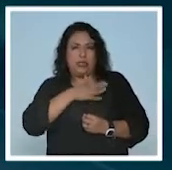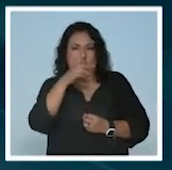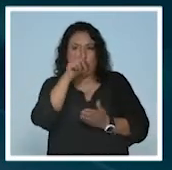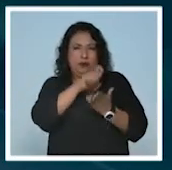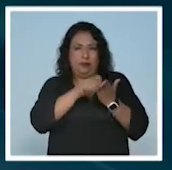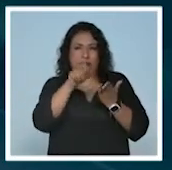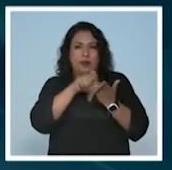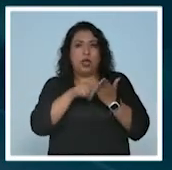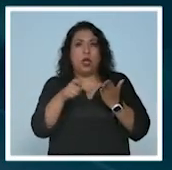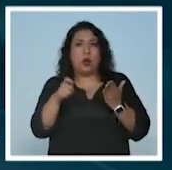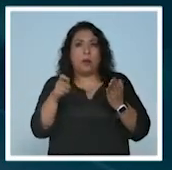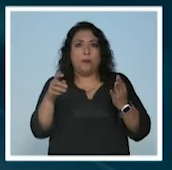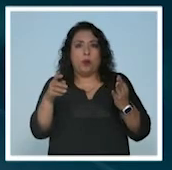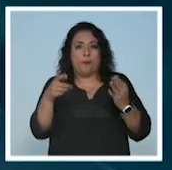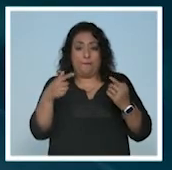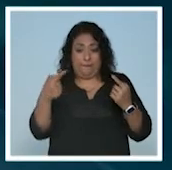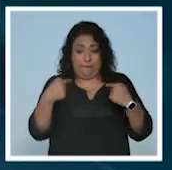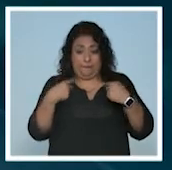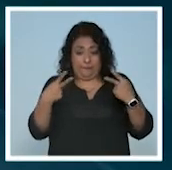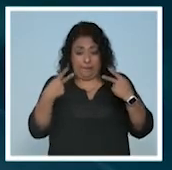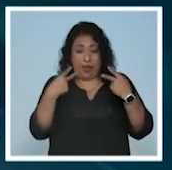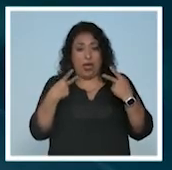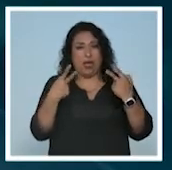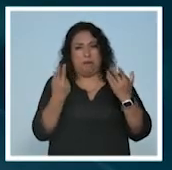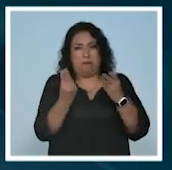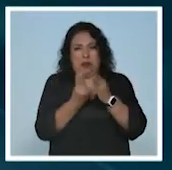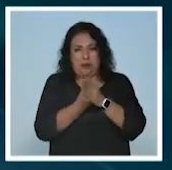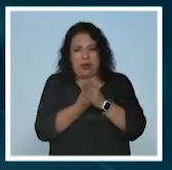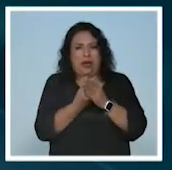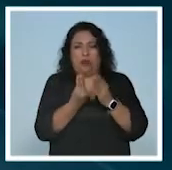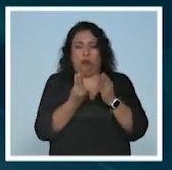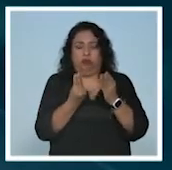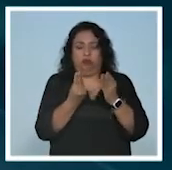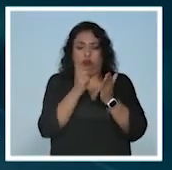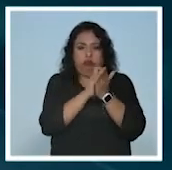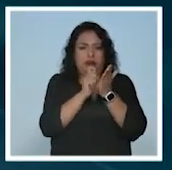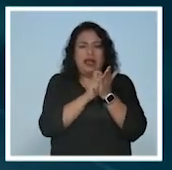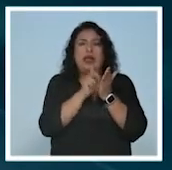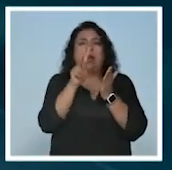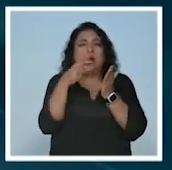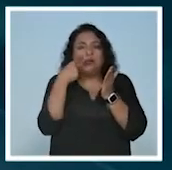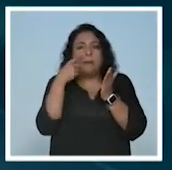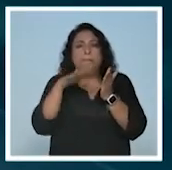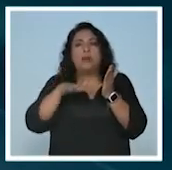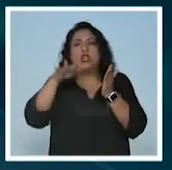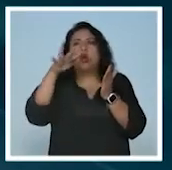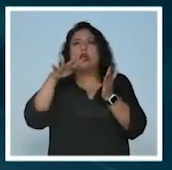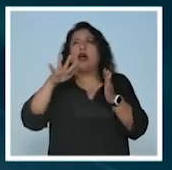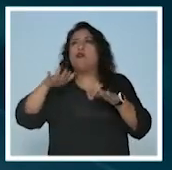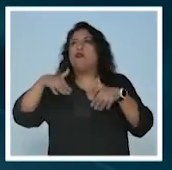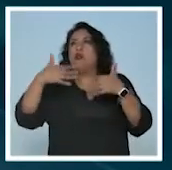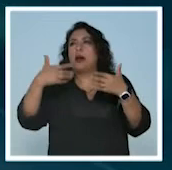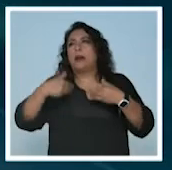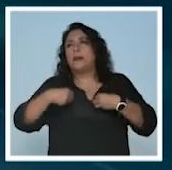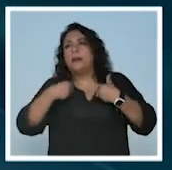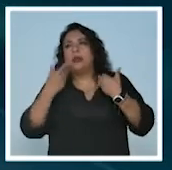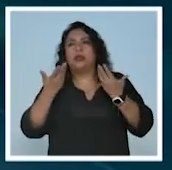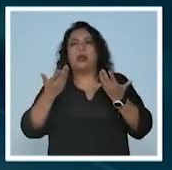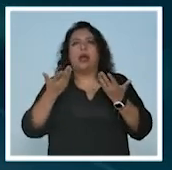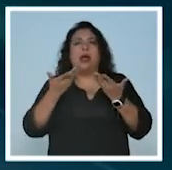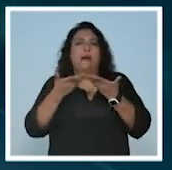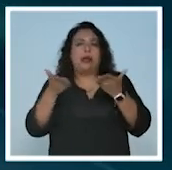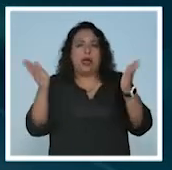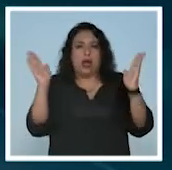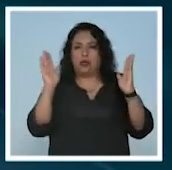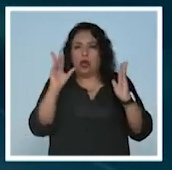se desnude. Es decir, generalmente habla de su vida pública y muy pocas veces habla de su vida privada. El propio